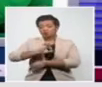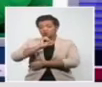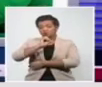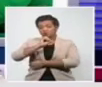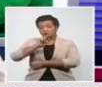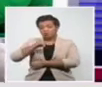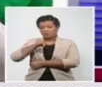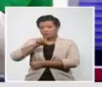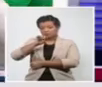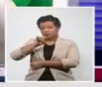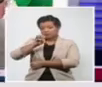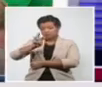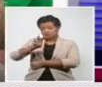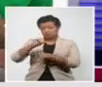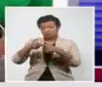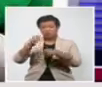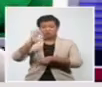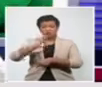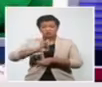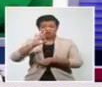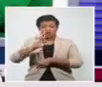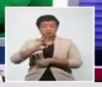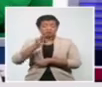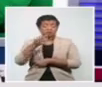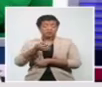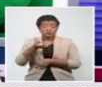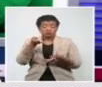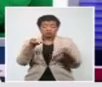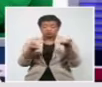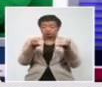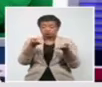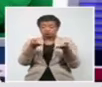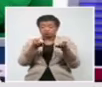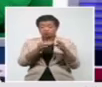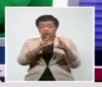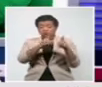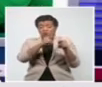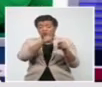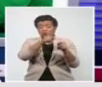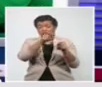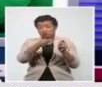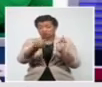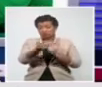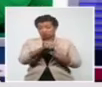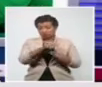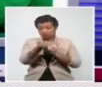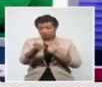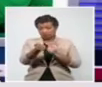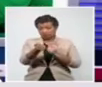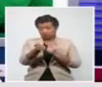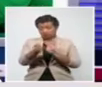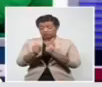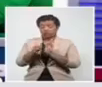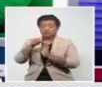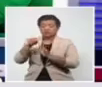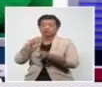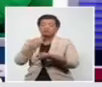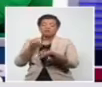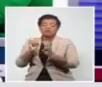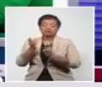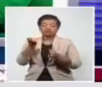tiene en cuenta el número de casos que se confirman, y